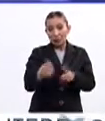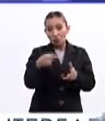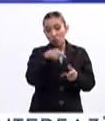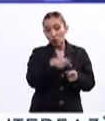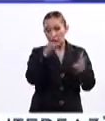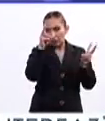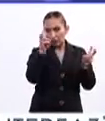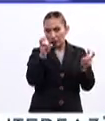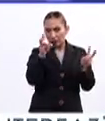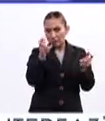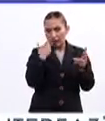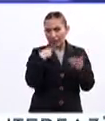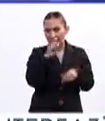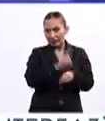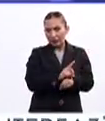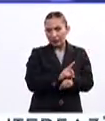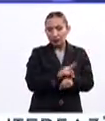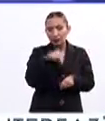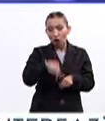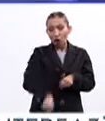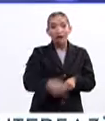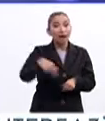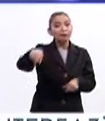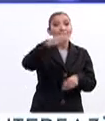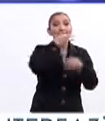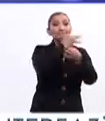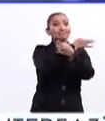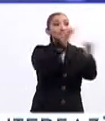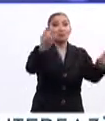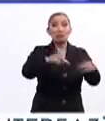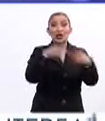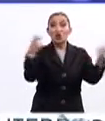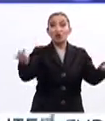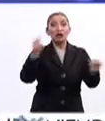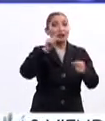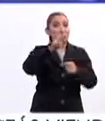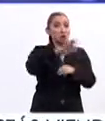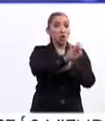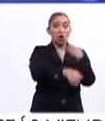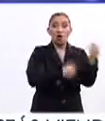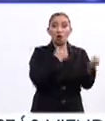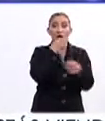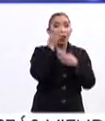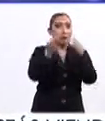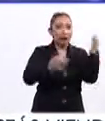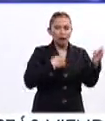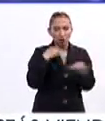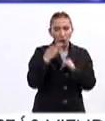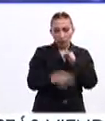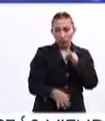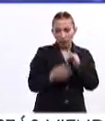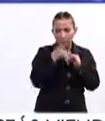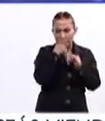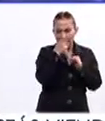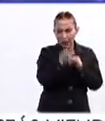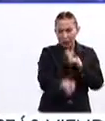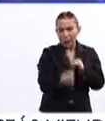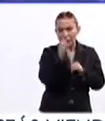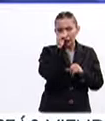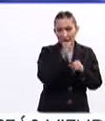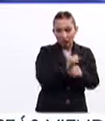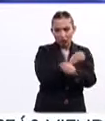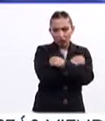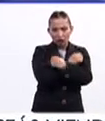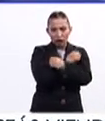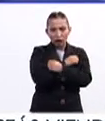uno de los temas del día de los medios de comunicación y por supuesto, está escuchando al final incluso al secretario de